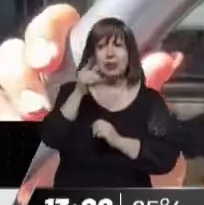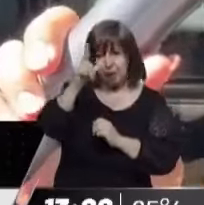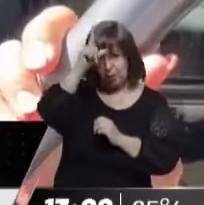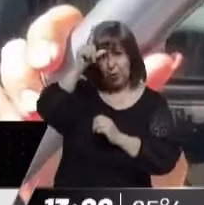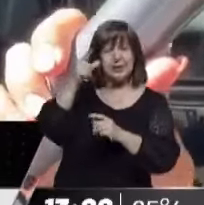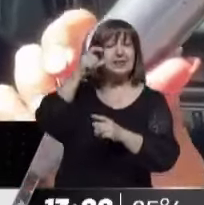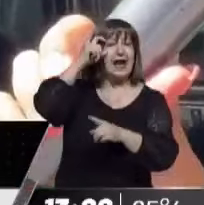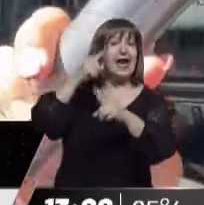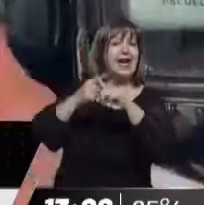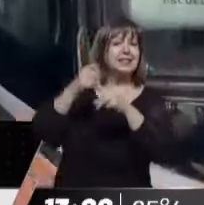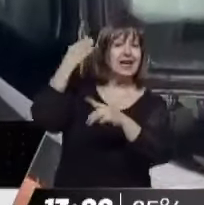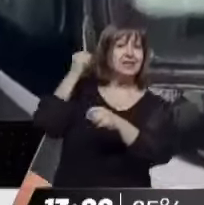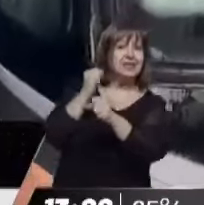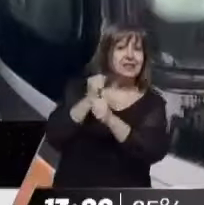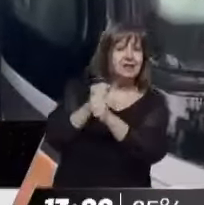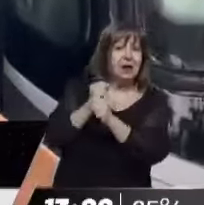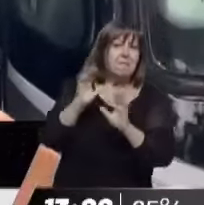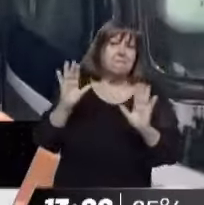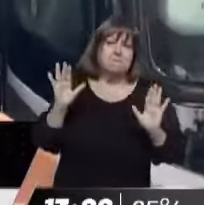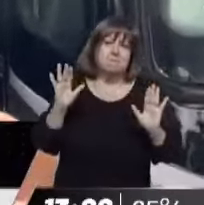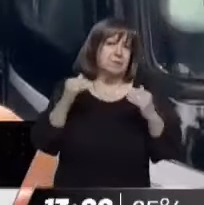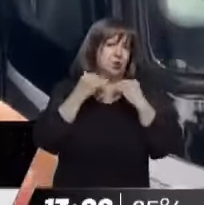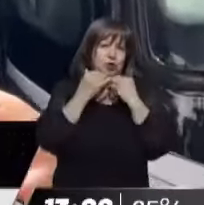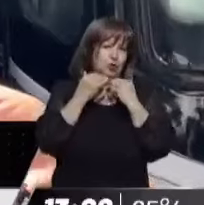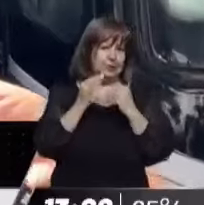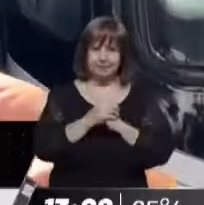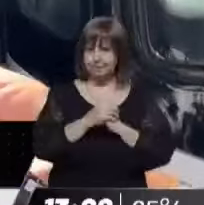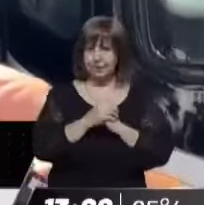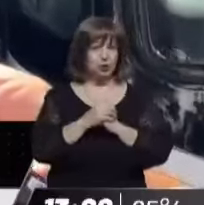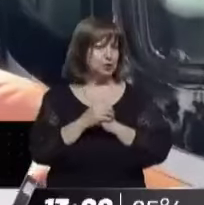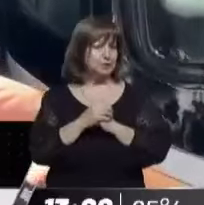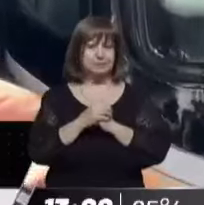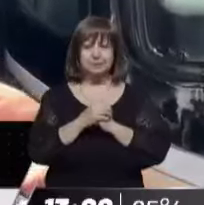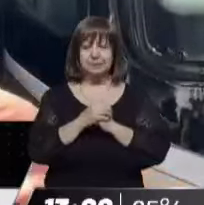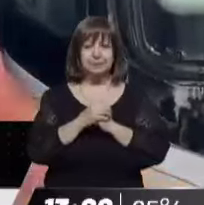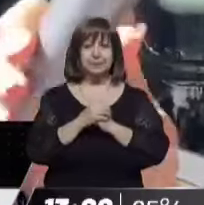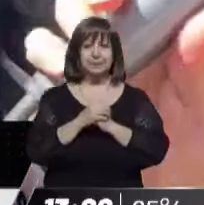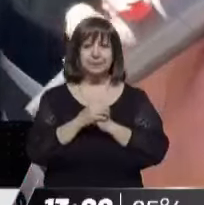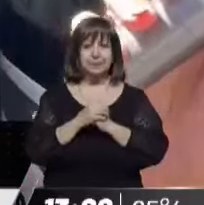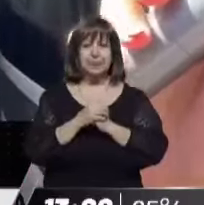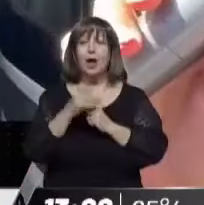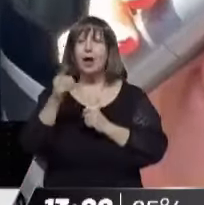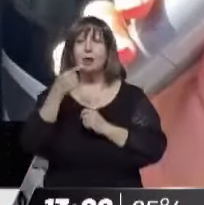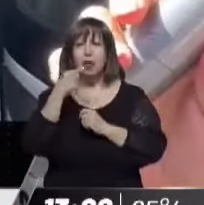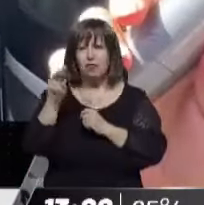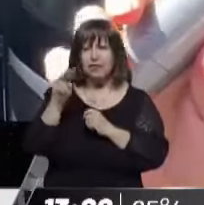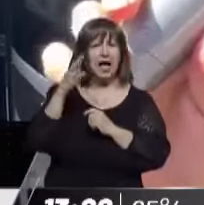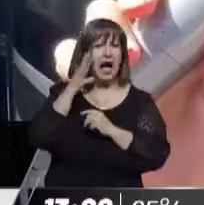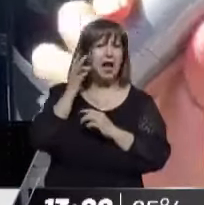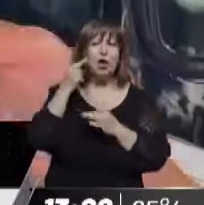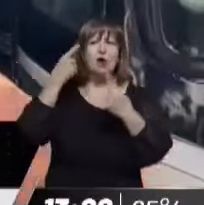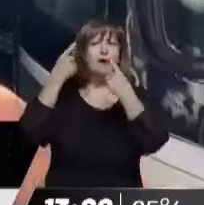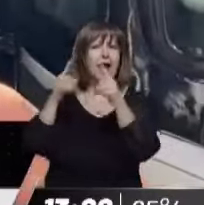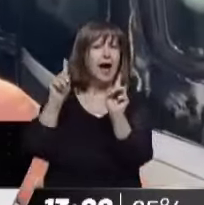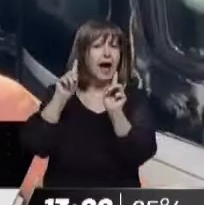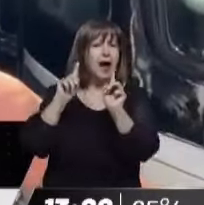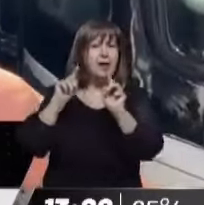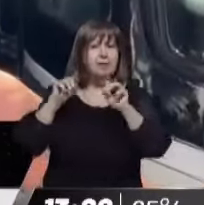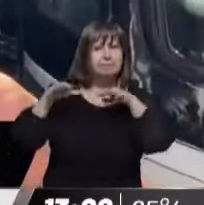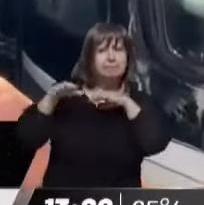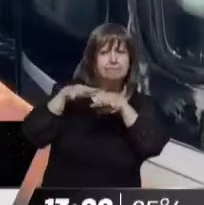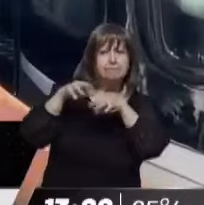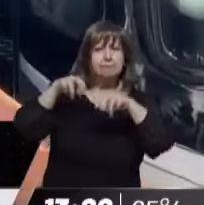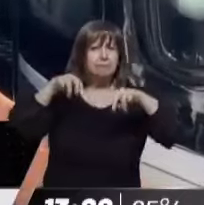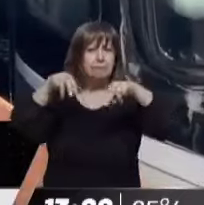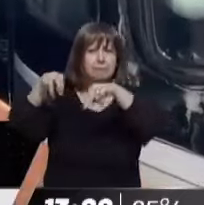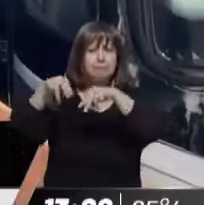retirado? ¿Policía retirado? No, no sabías. No. ¿Algún movimiento raro, extraño? No,